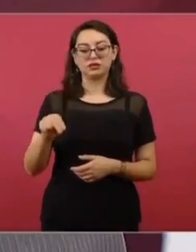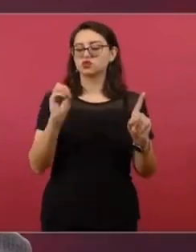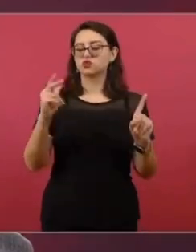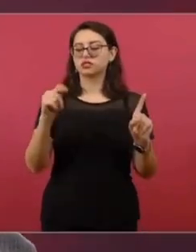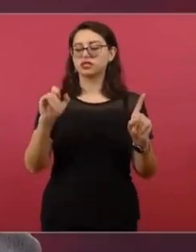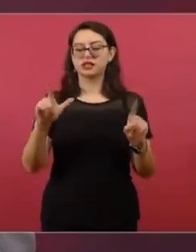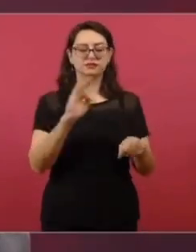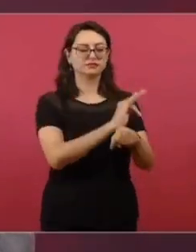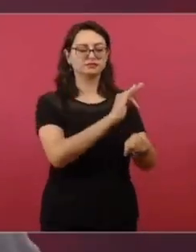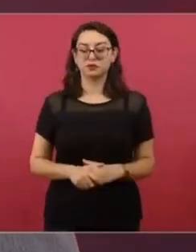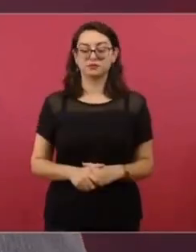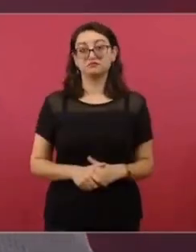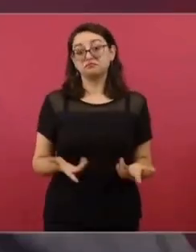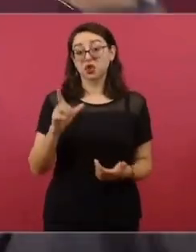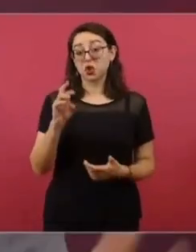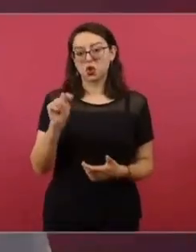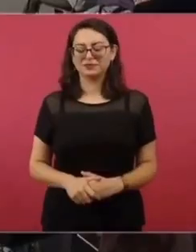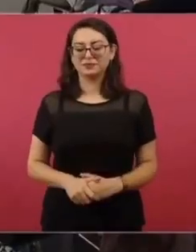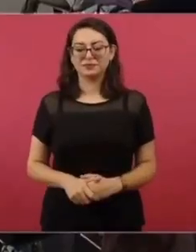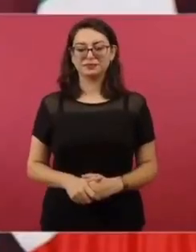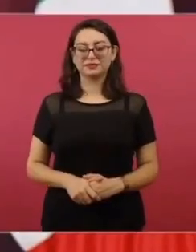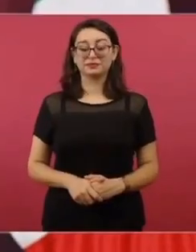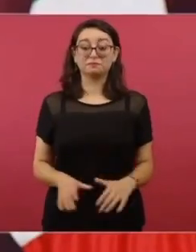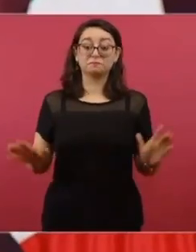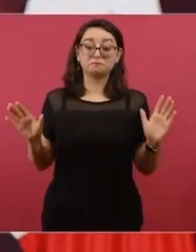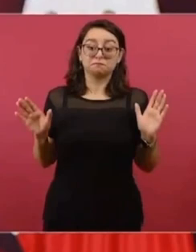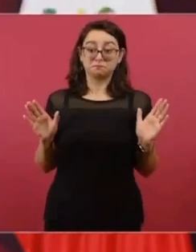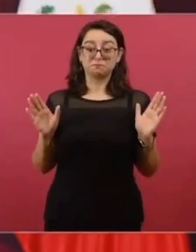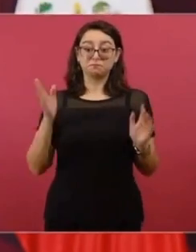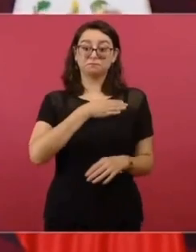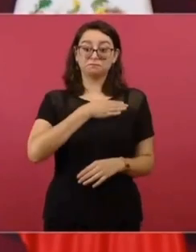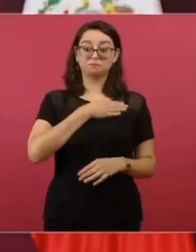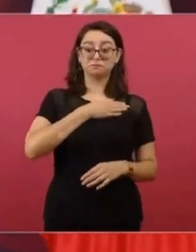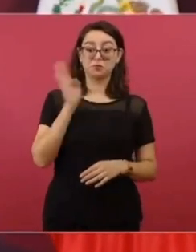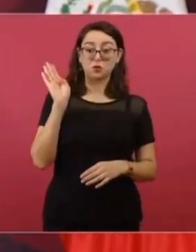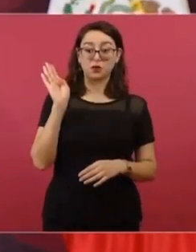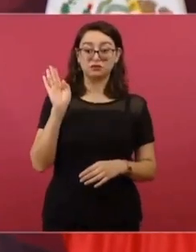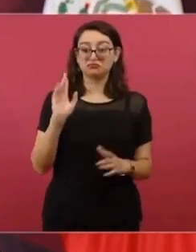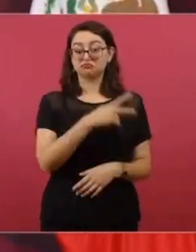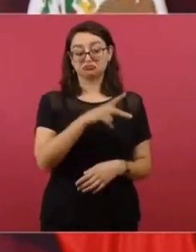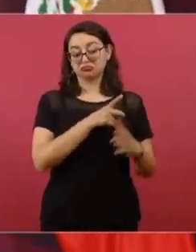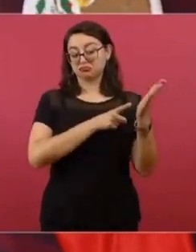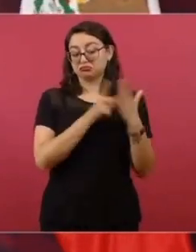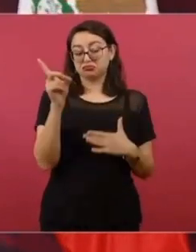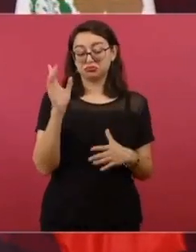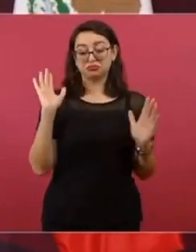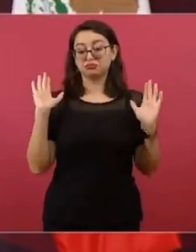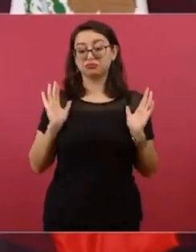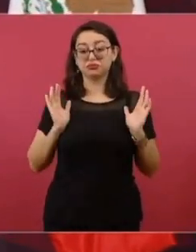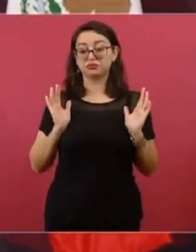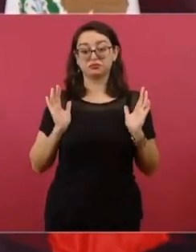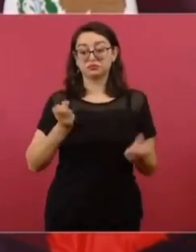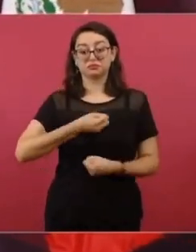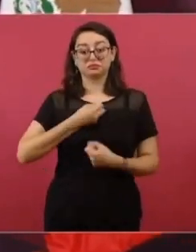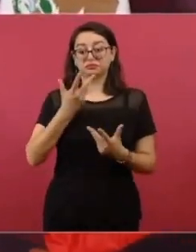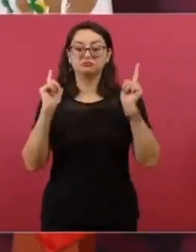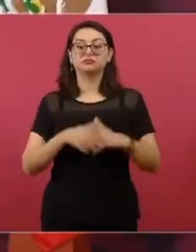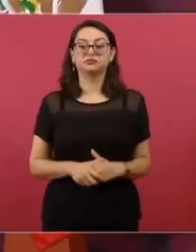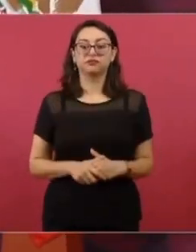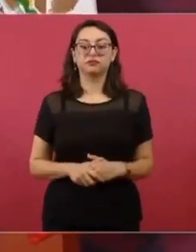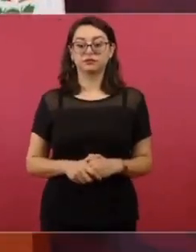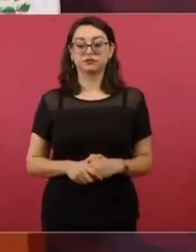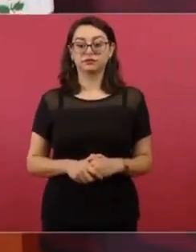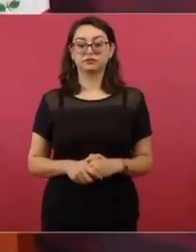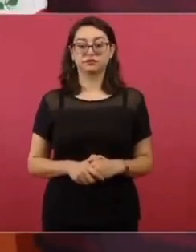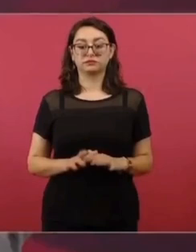Ciro, Lore de Mola, son los mismos. Pero bueno, también tienen todo su derecho de manifestarse, de expresarse,